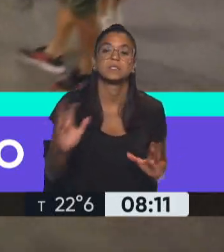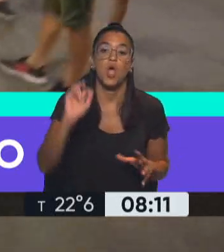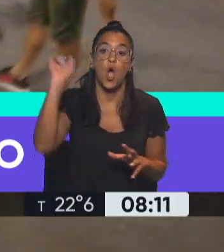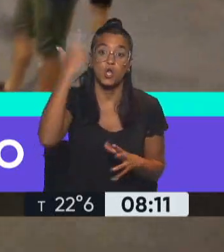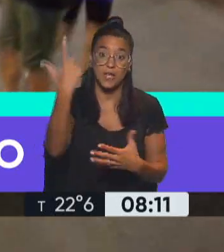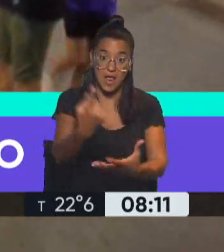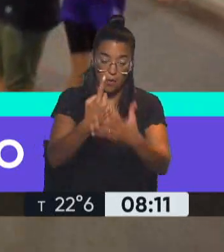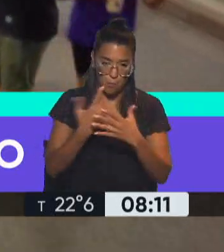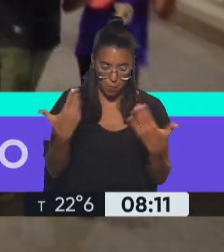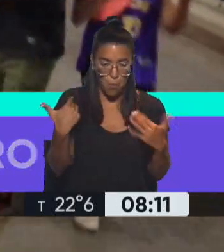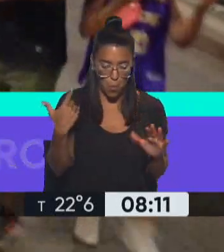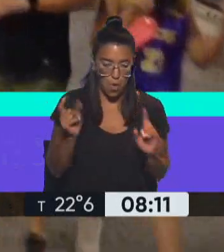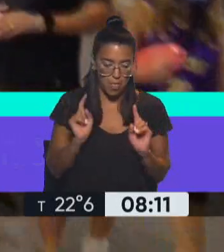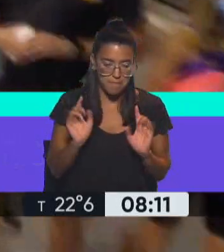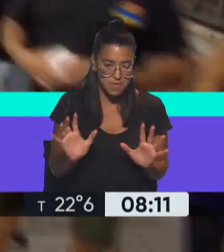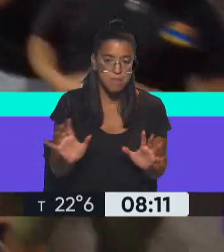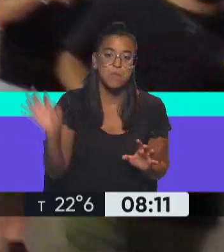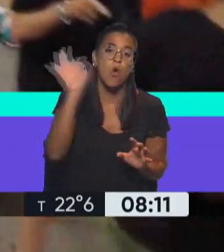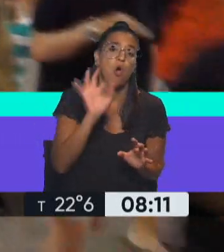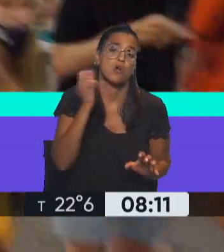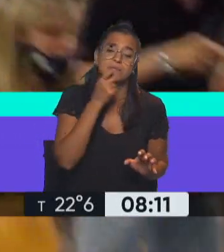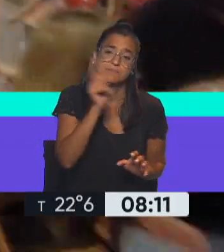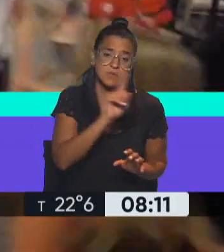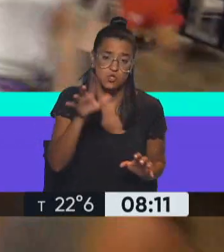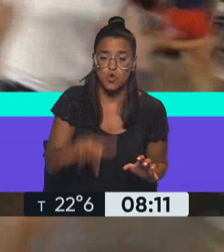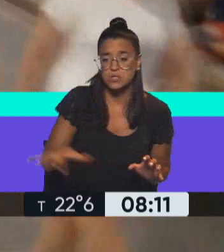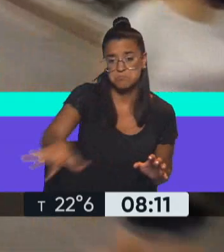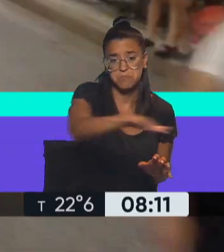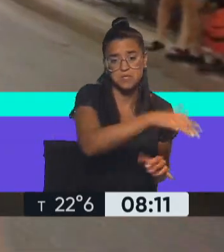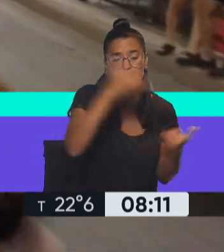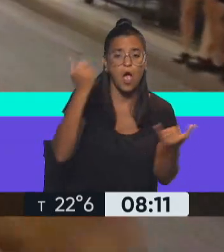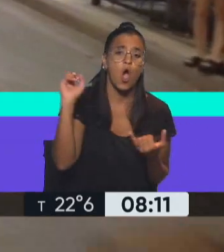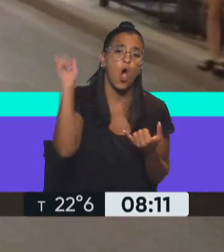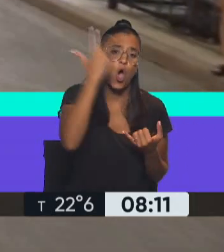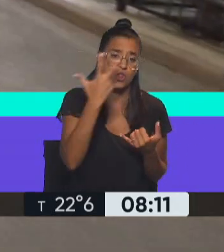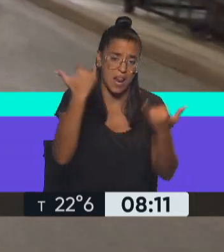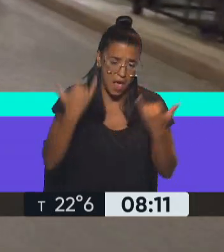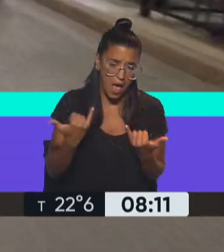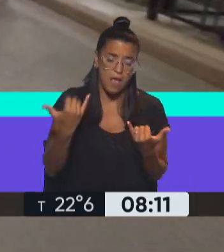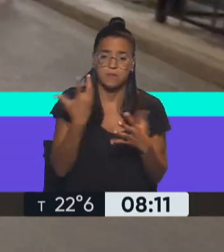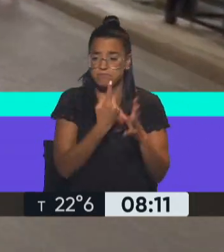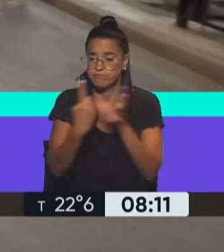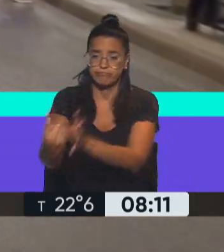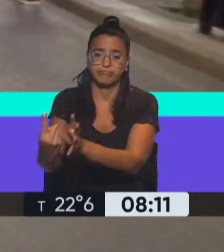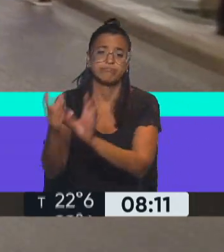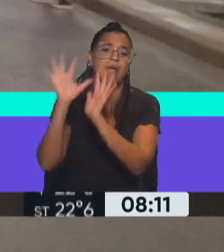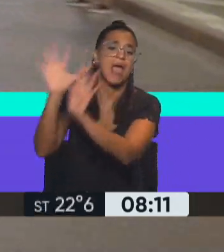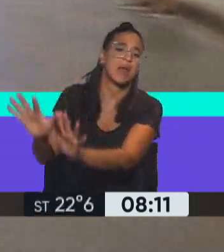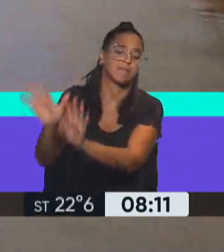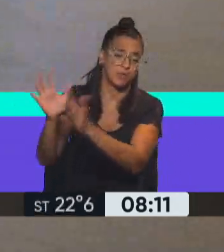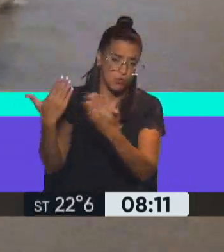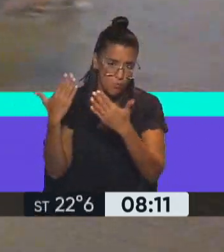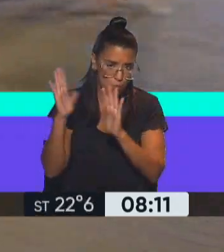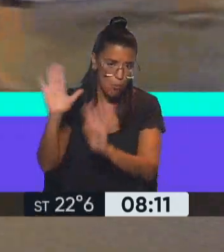aislamiento se puede hacer ahí mismo sino en cada plaza hay espacios hay hoteles digamos que generan que pueden recibir